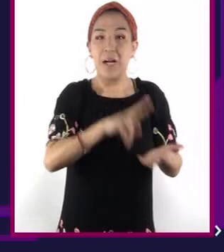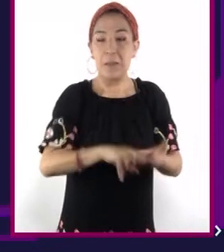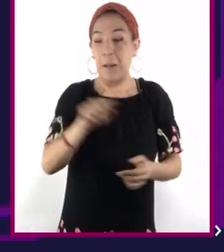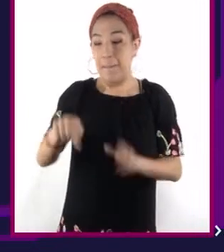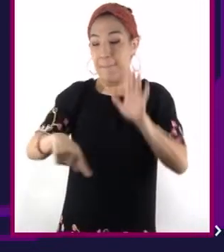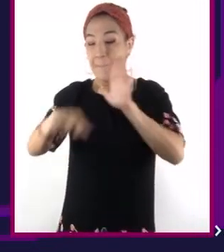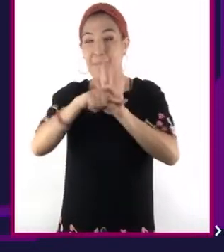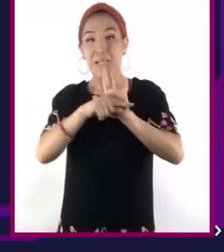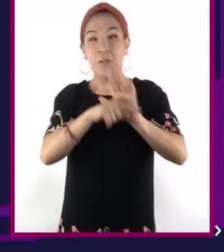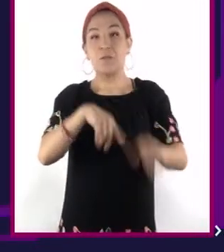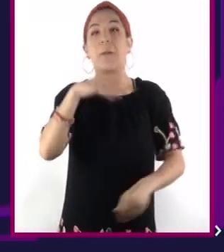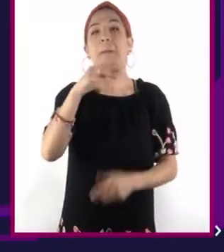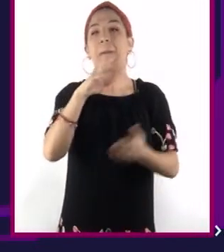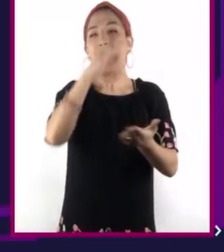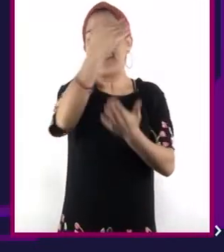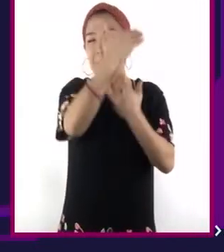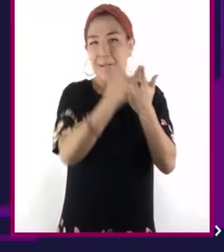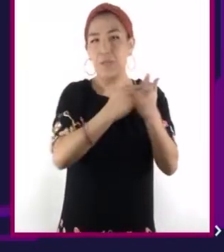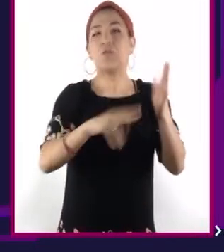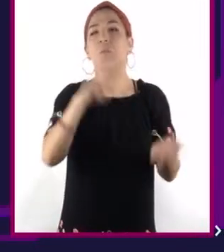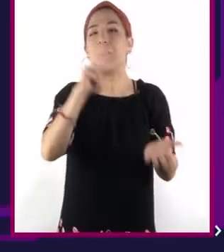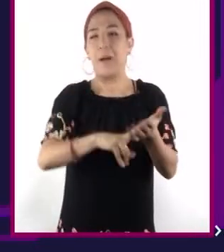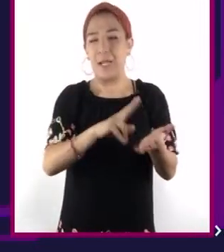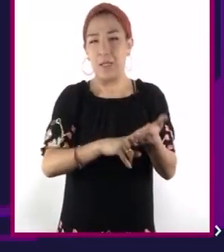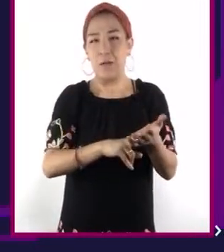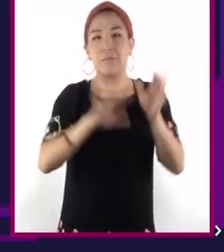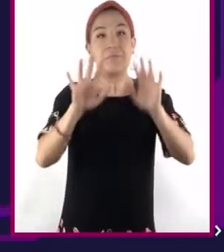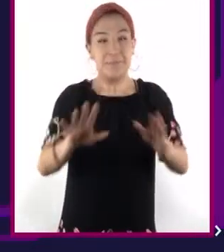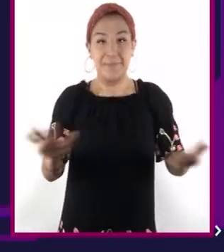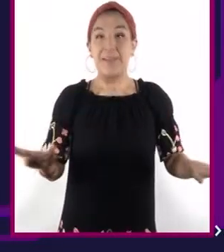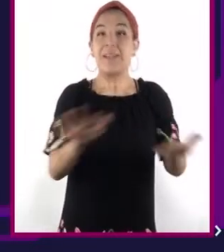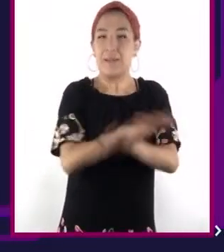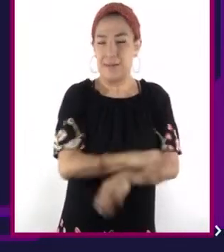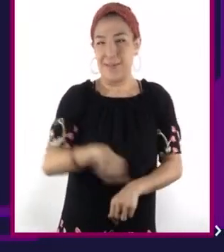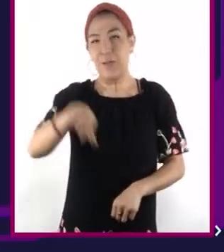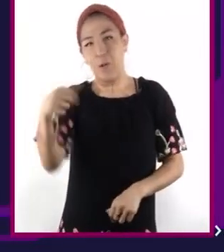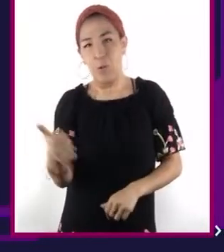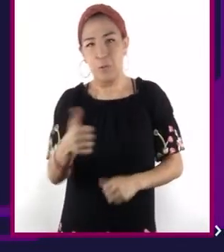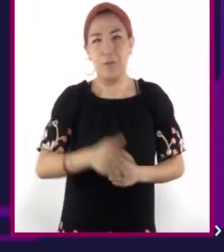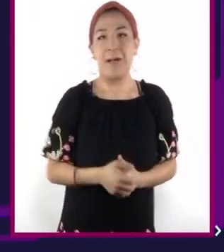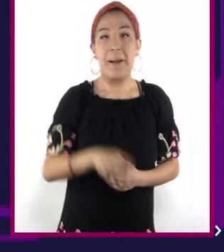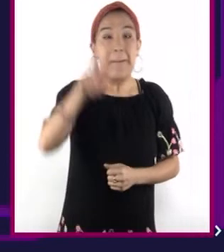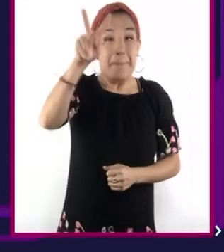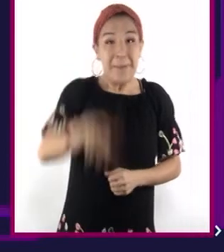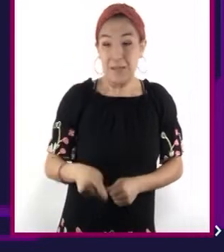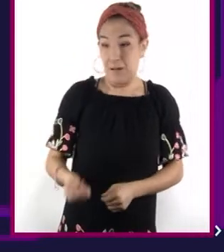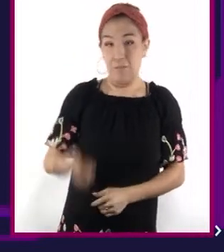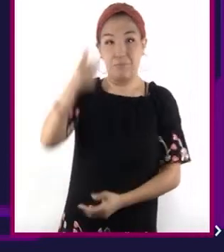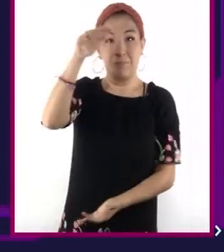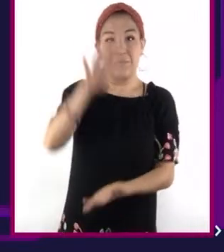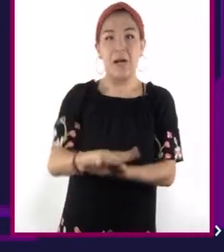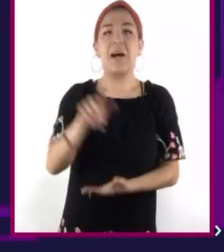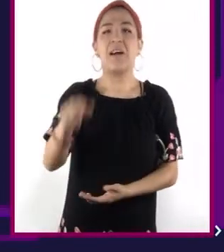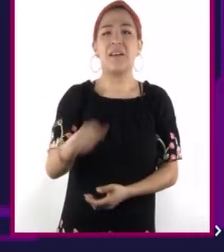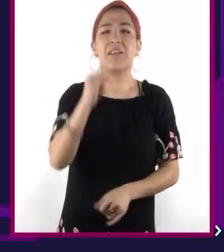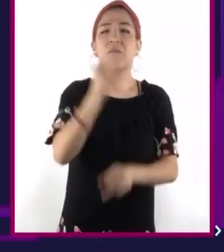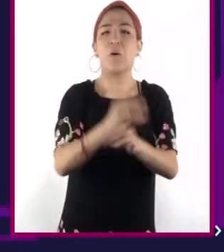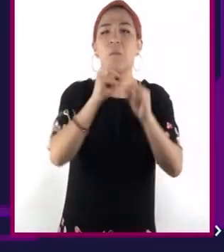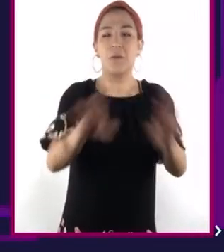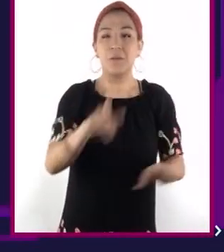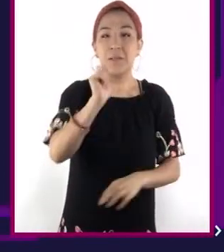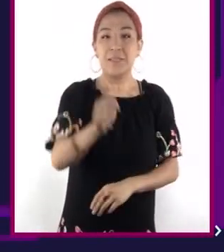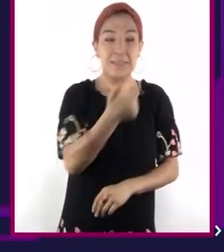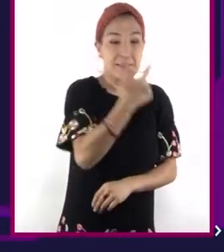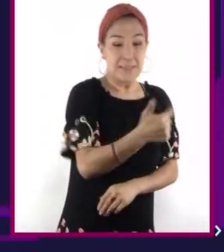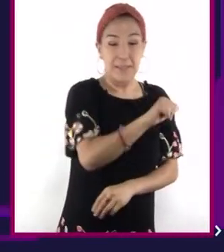de menor valor. En cambio, en la secuencia real, los datos corren de